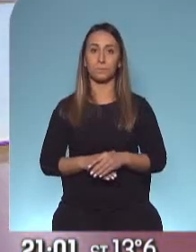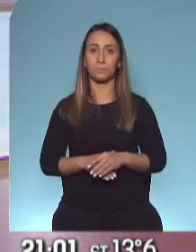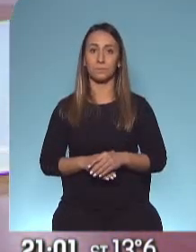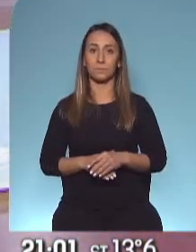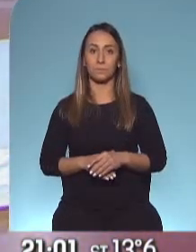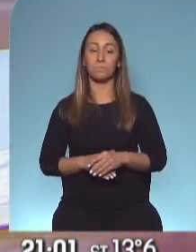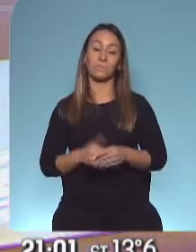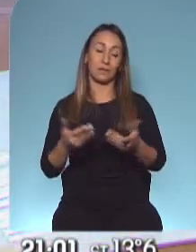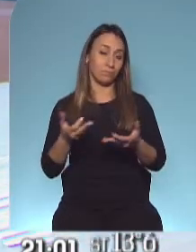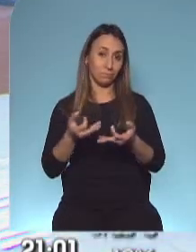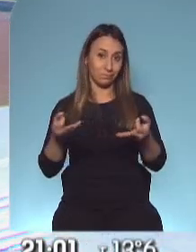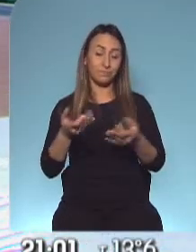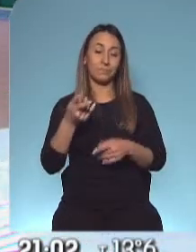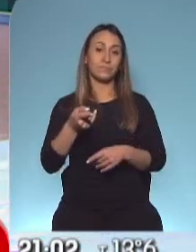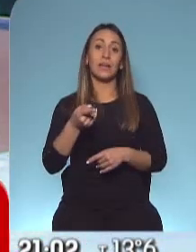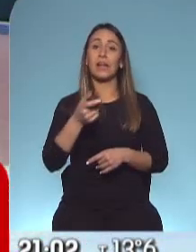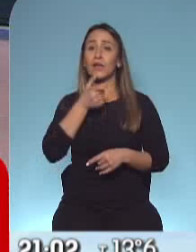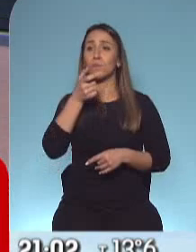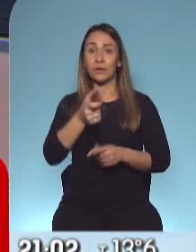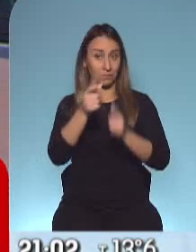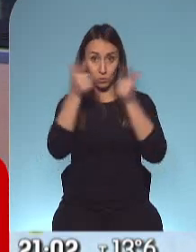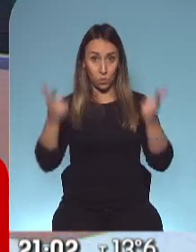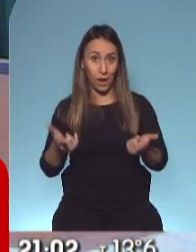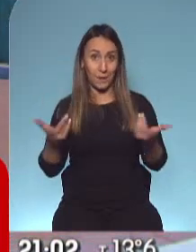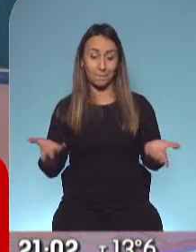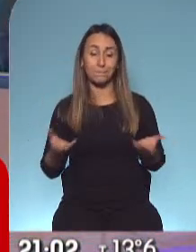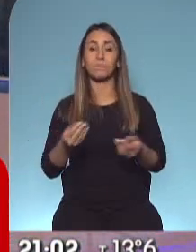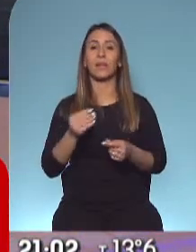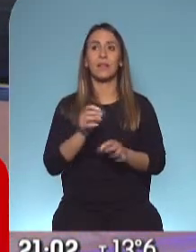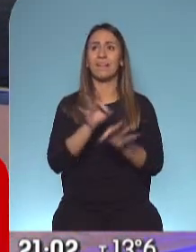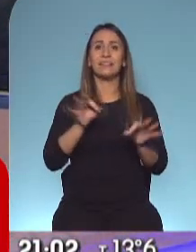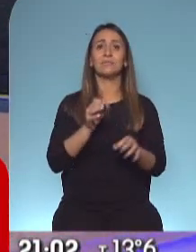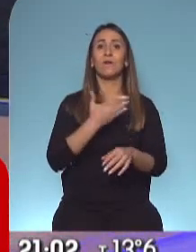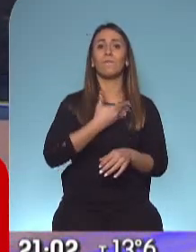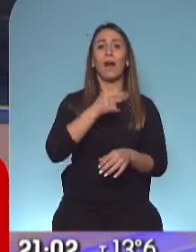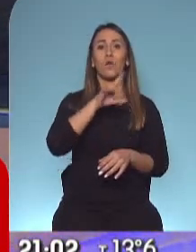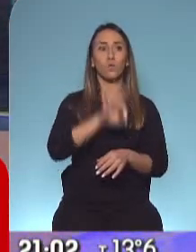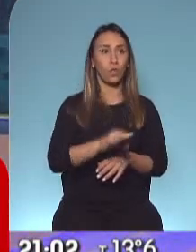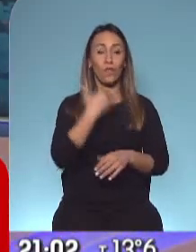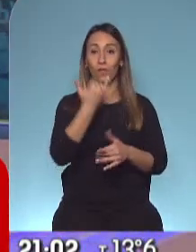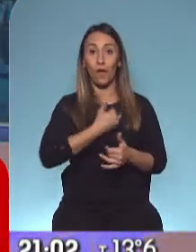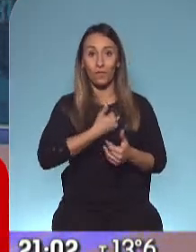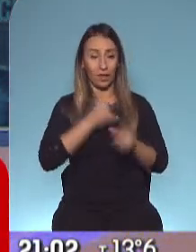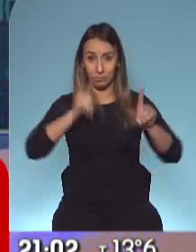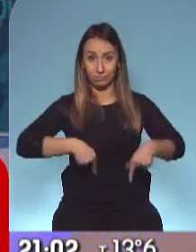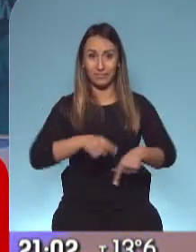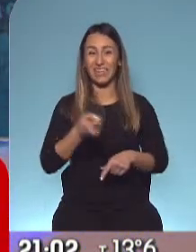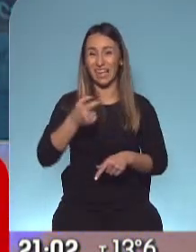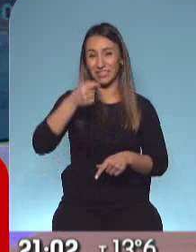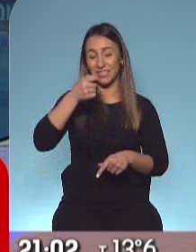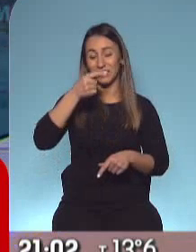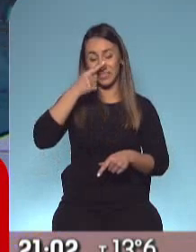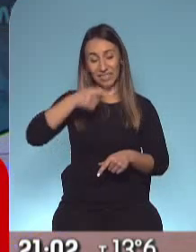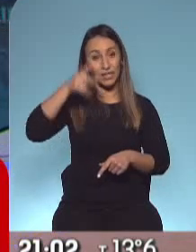Claro, respuestas no hay, porque nadie sabe dónde está Facundo Astudillo Castro, este joven de 22 años que está desaparecido hace casi 80 días. Sí, lo que